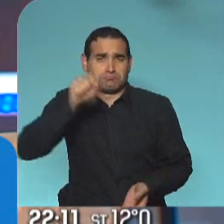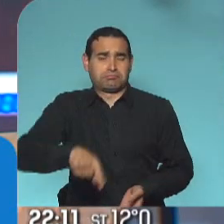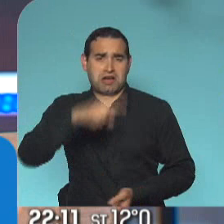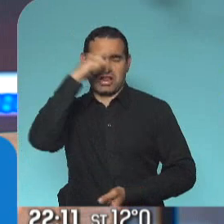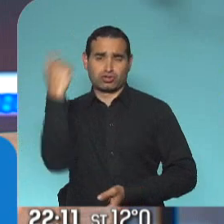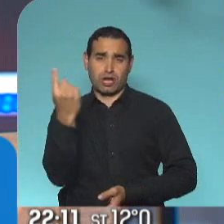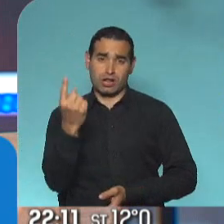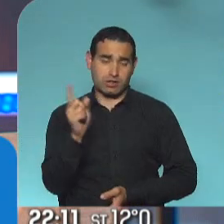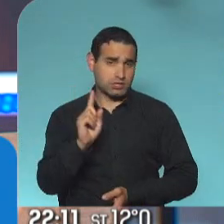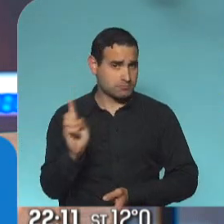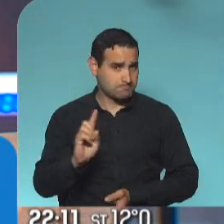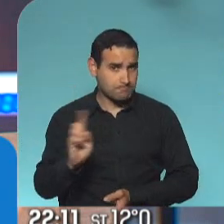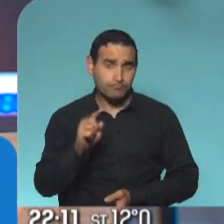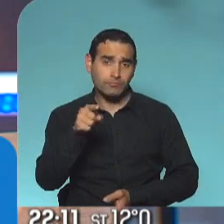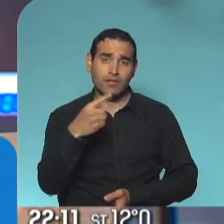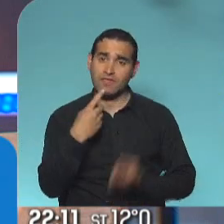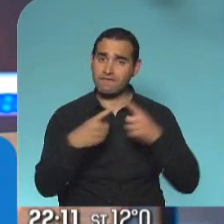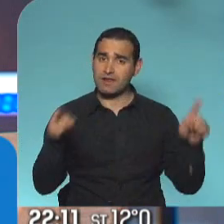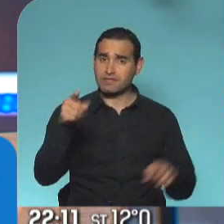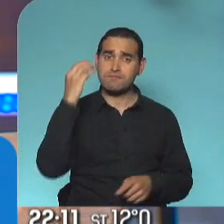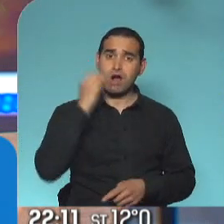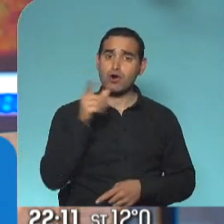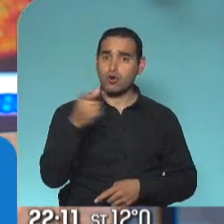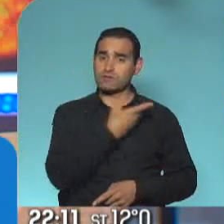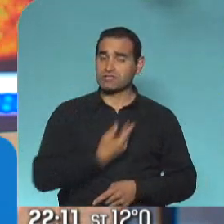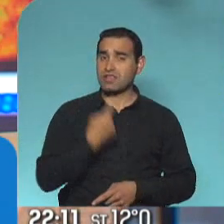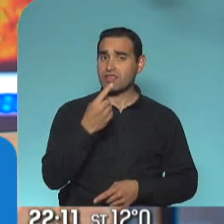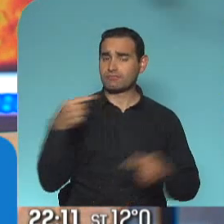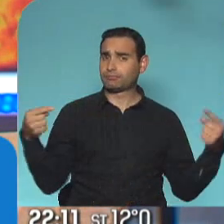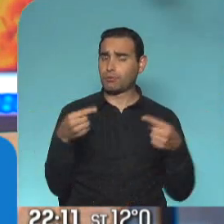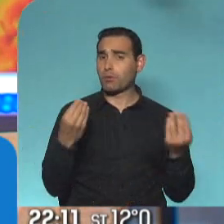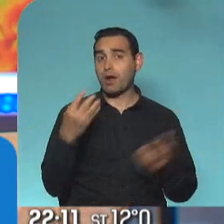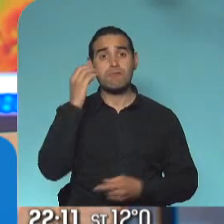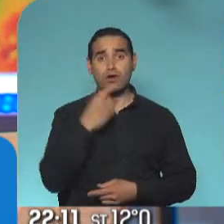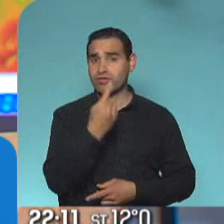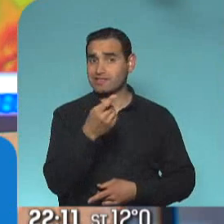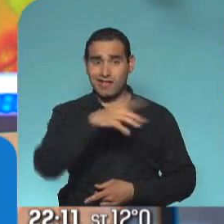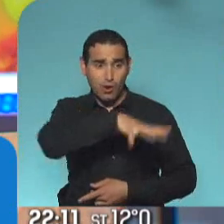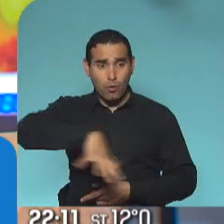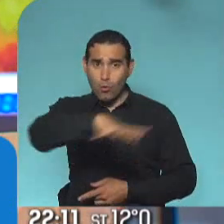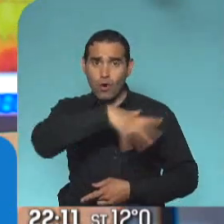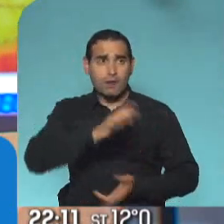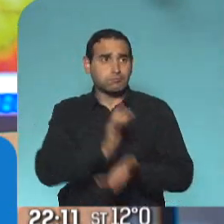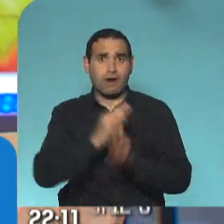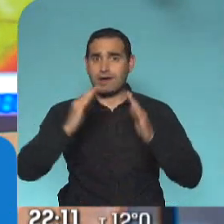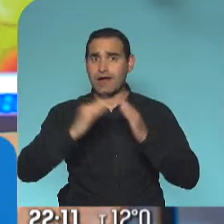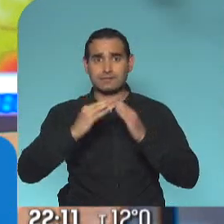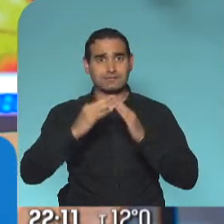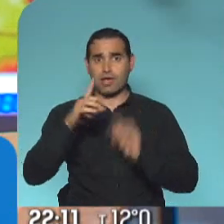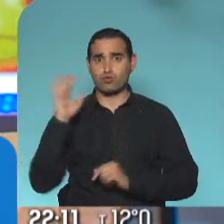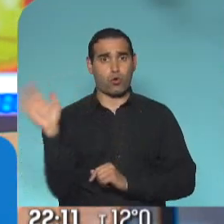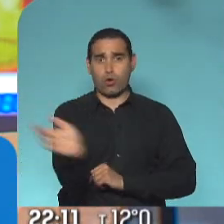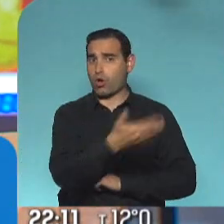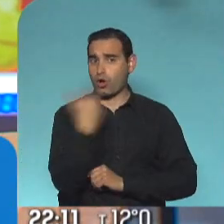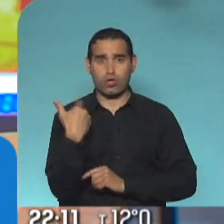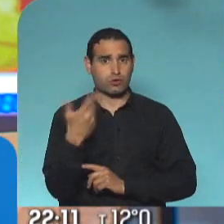El asunto, la discrepancia con Emmanuel Macron de la que hablábamos, tiene que ver con que Macron lo ve como nuestra casa, es decir, lo ve como un